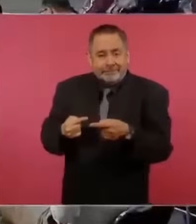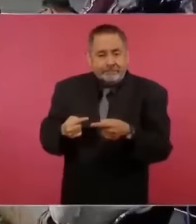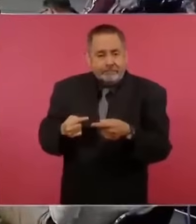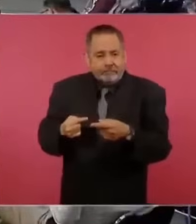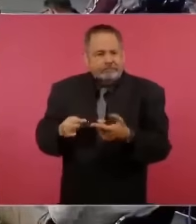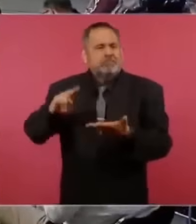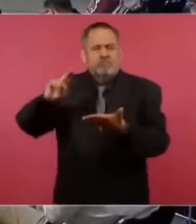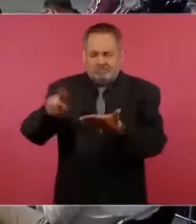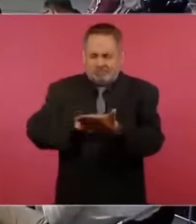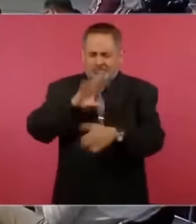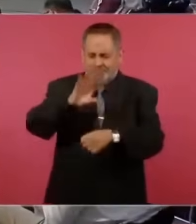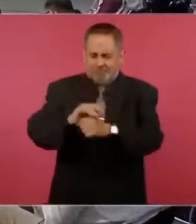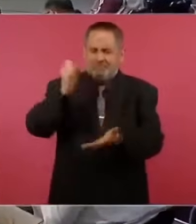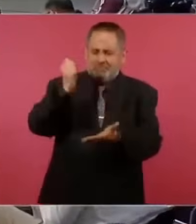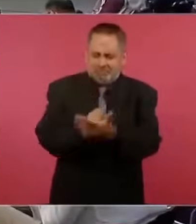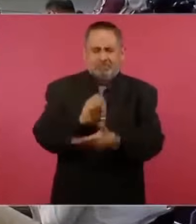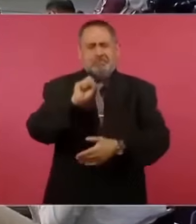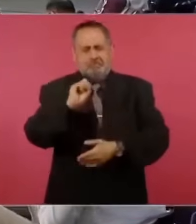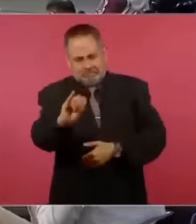renueva